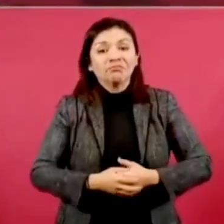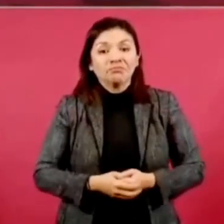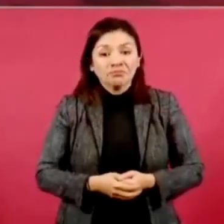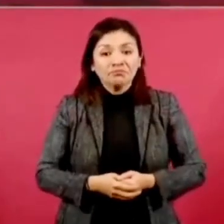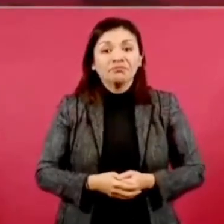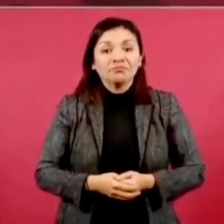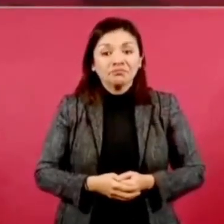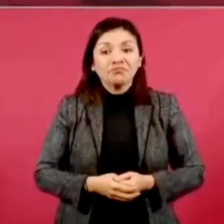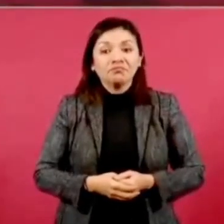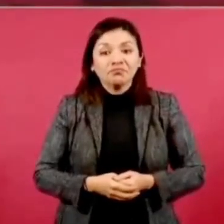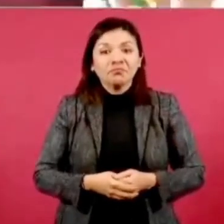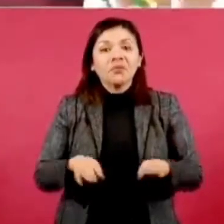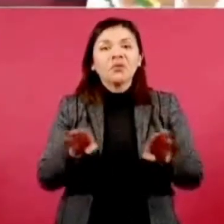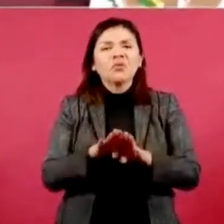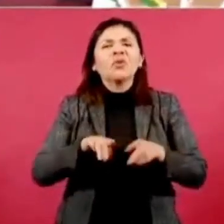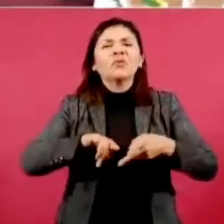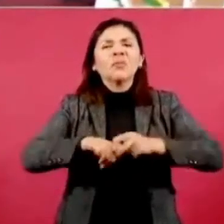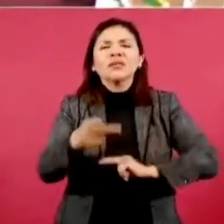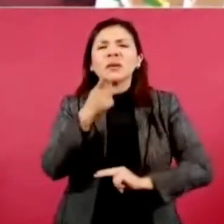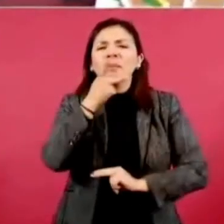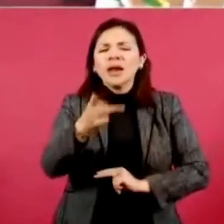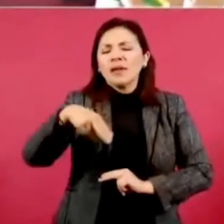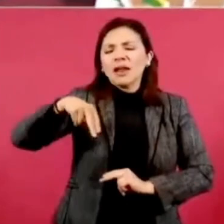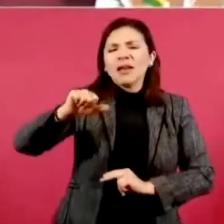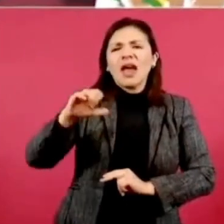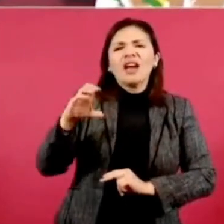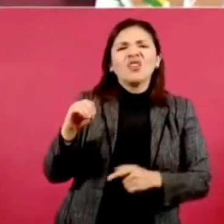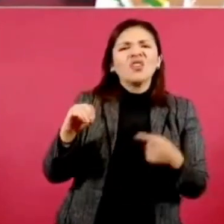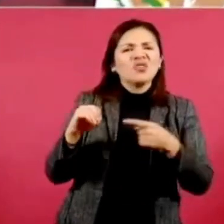¿De dónde viene lo de naco?